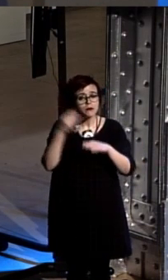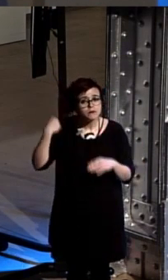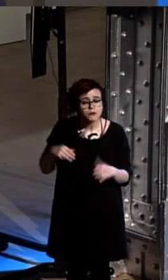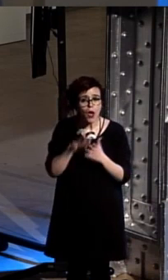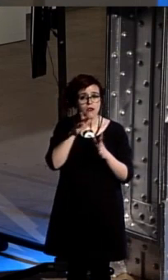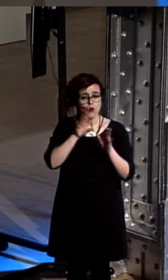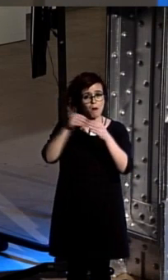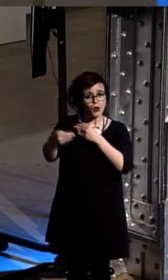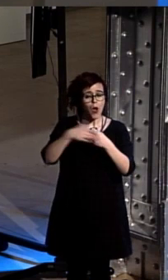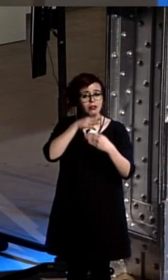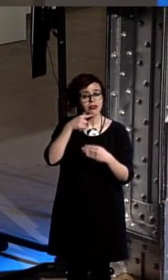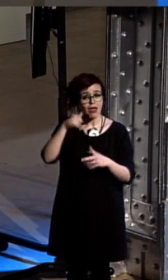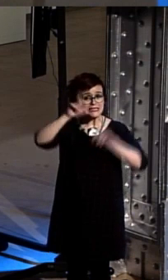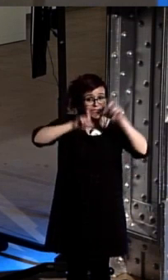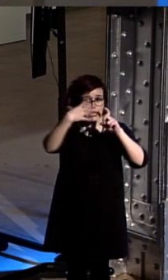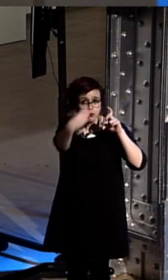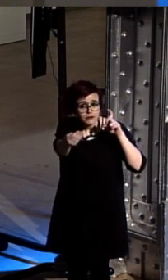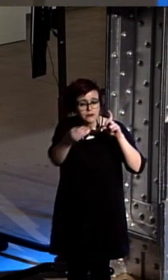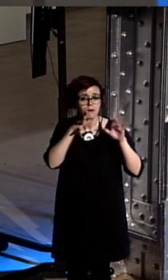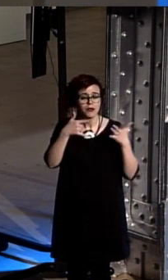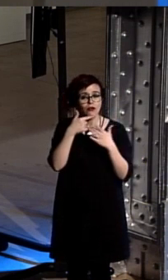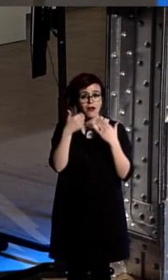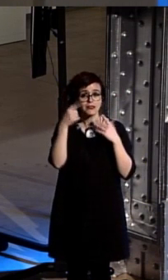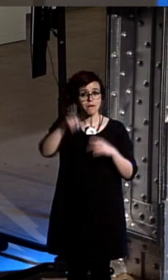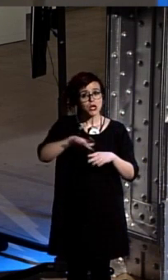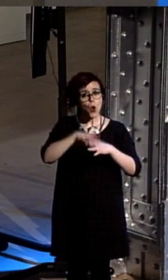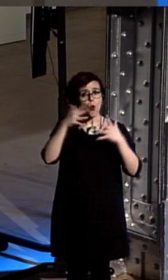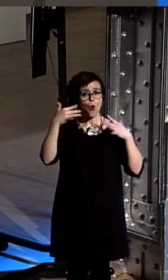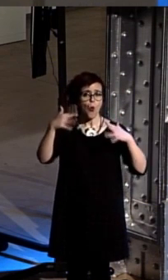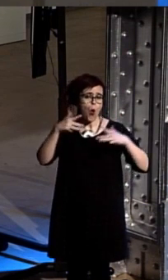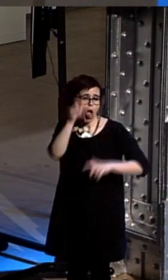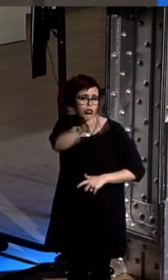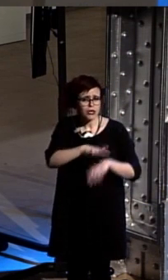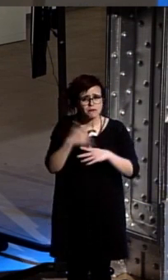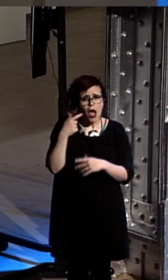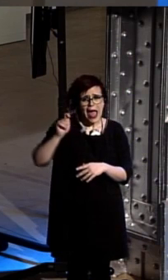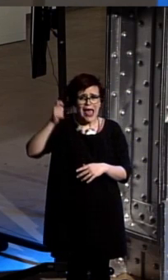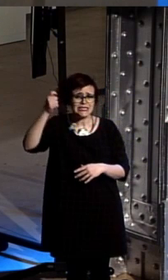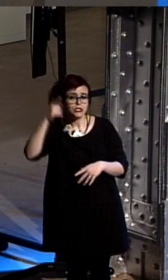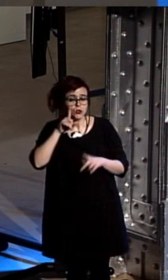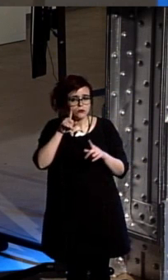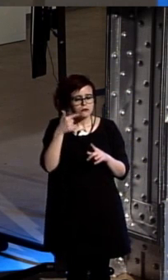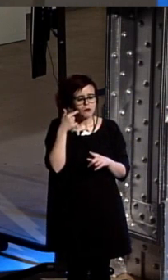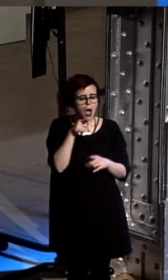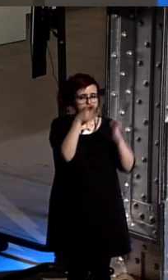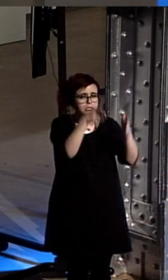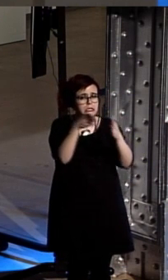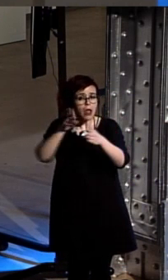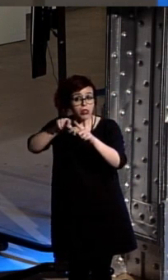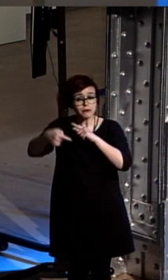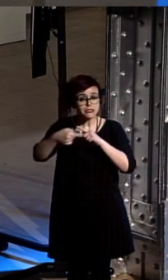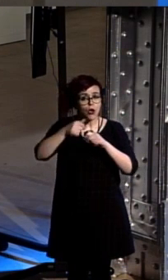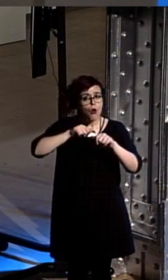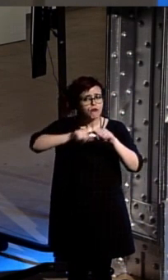de codificación facial, pero de esta manera hemos codificado a los jugadores con más éxitos y años más tarde